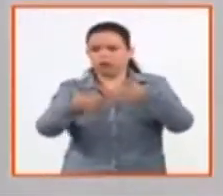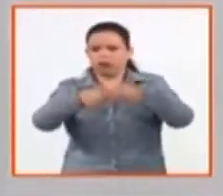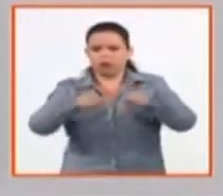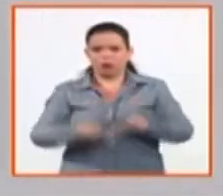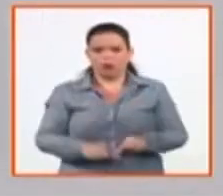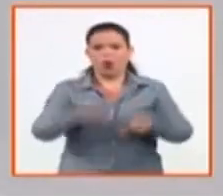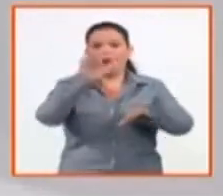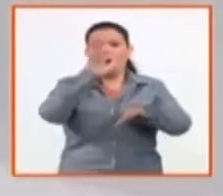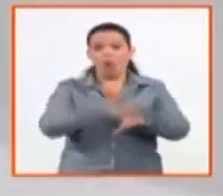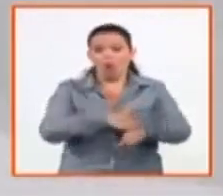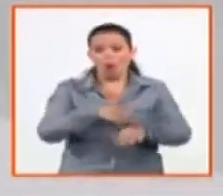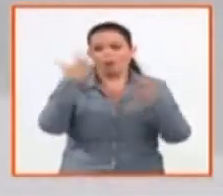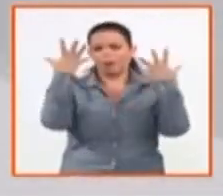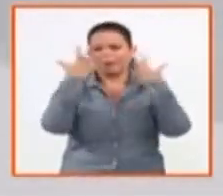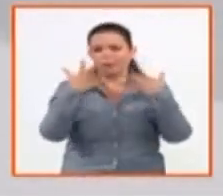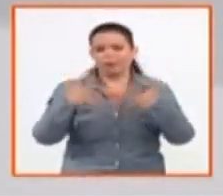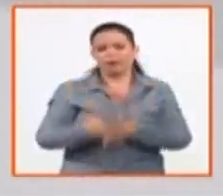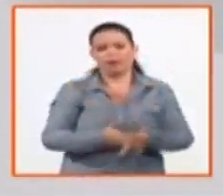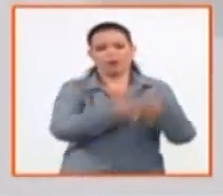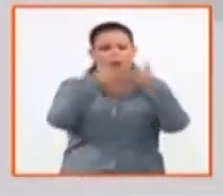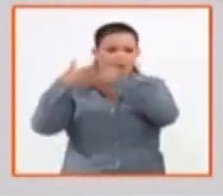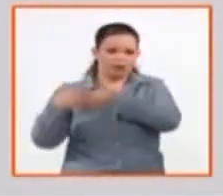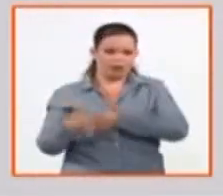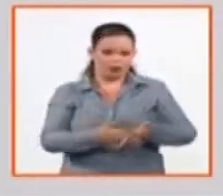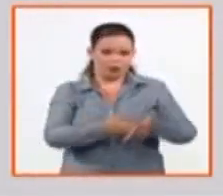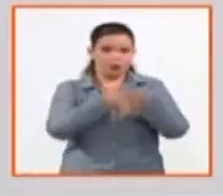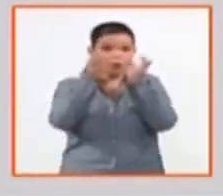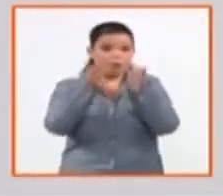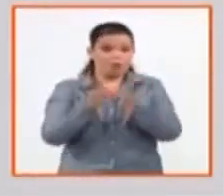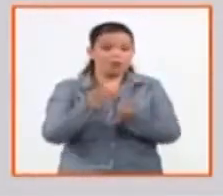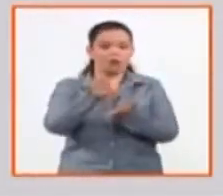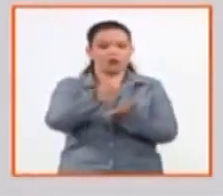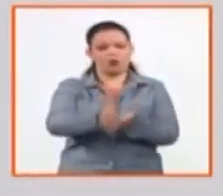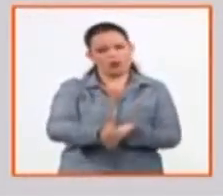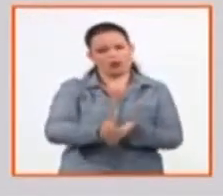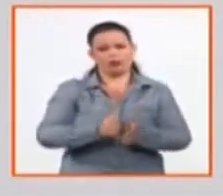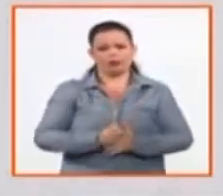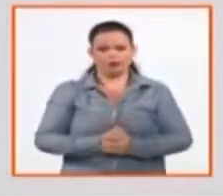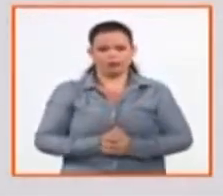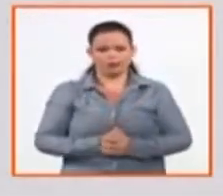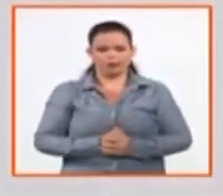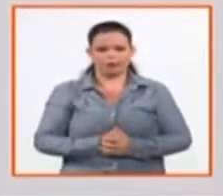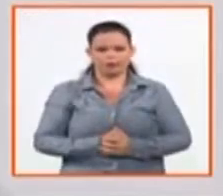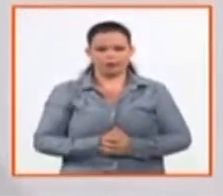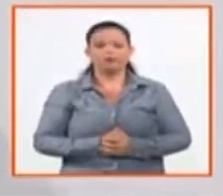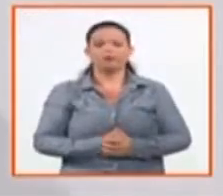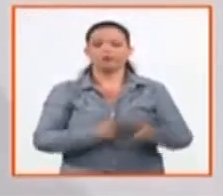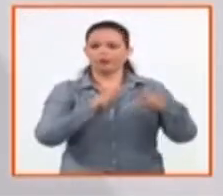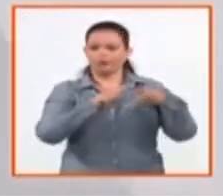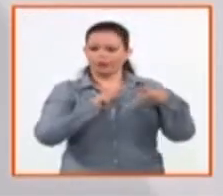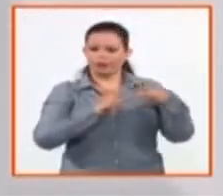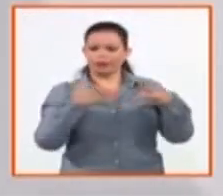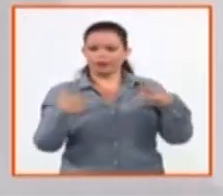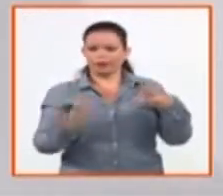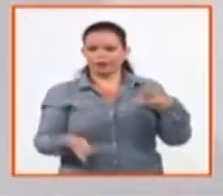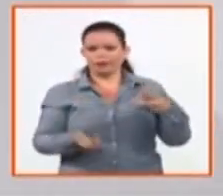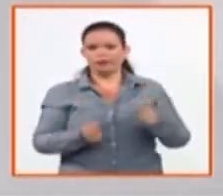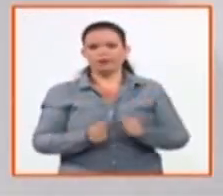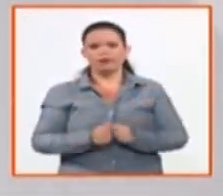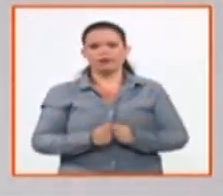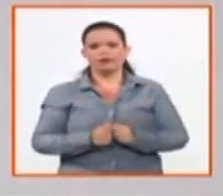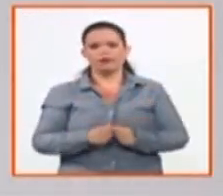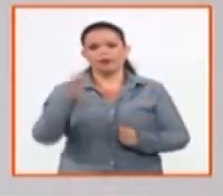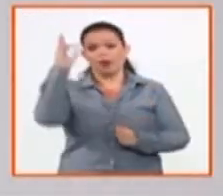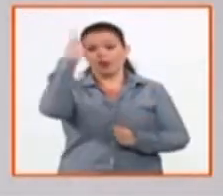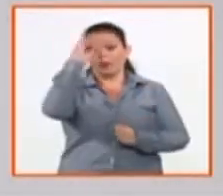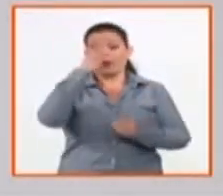irse en la propia ciudad, y de descontento. Y quiero hablar de terrorismo por dos razones. Los talibanes combatieron